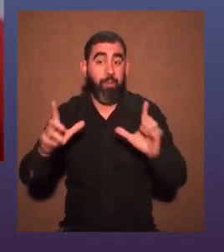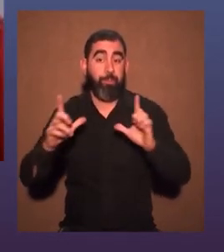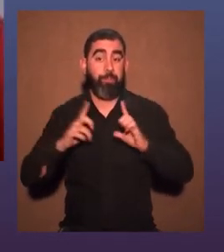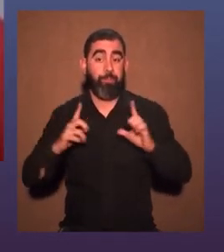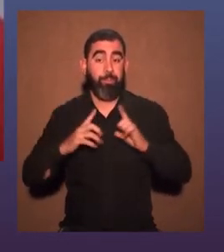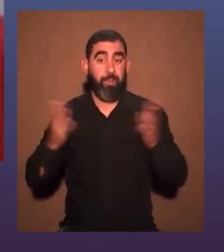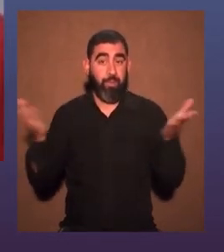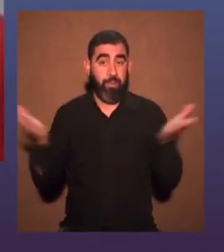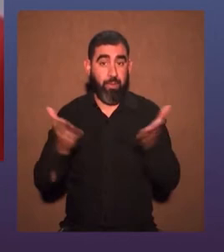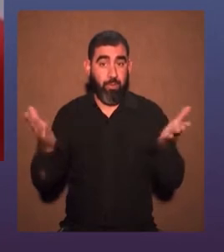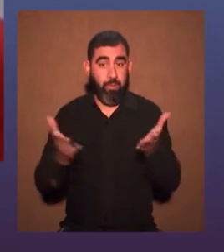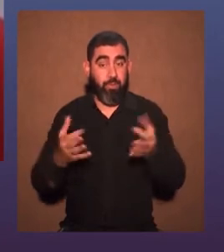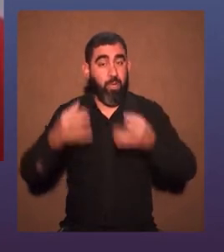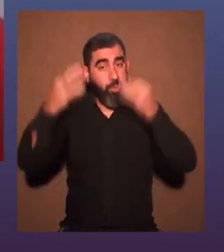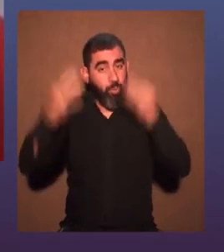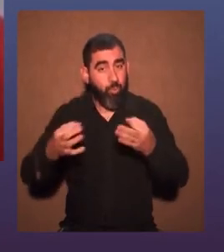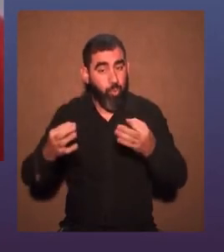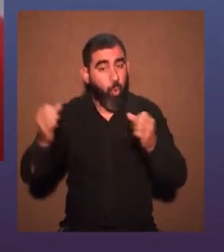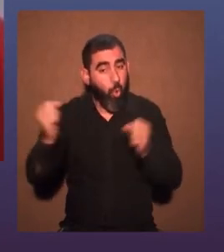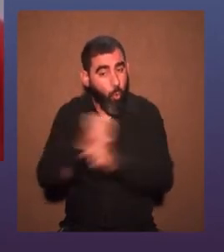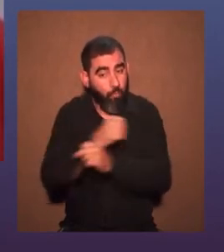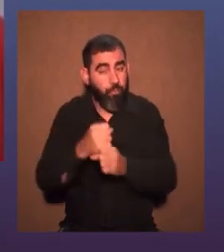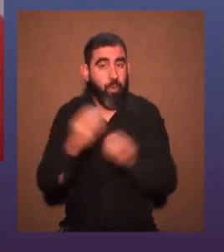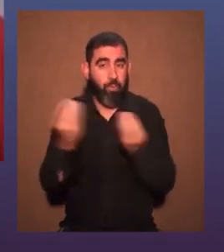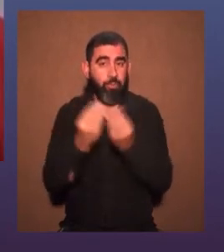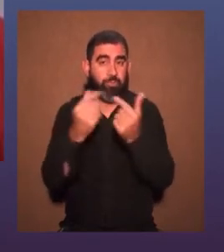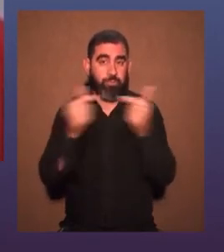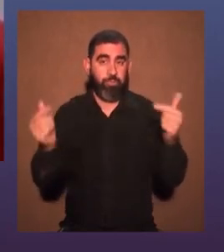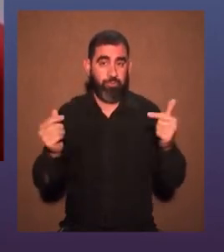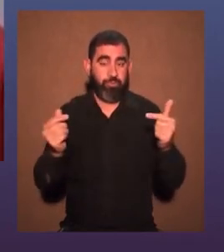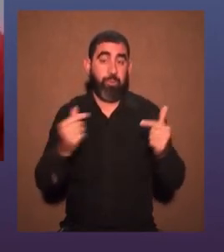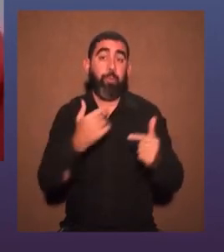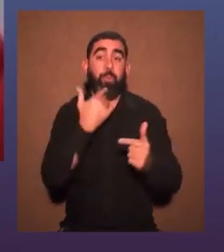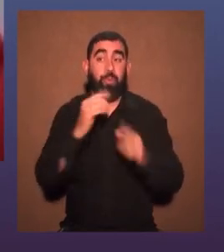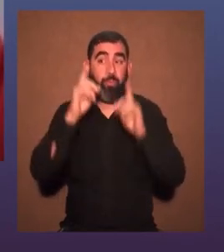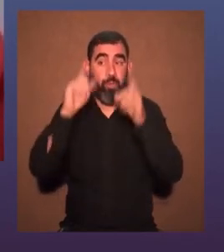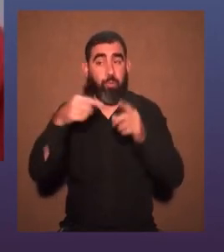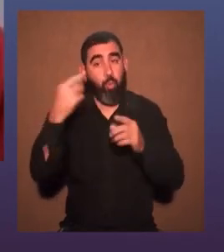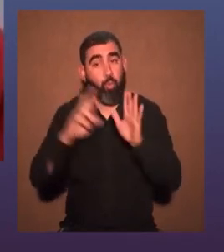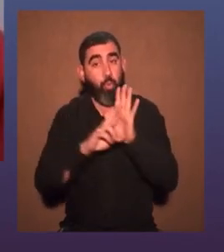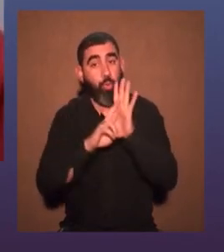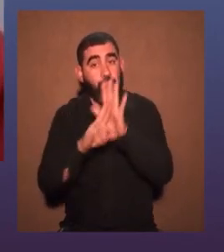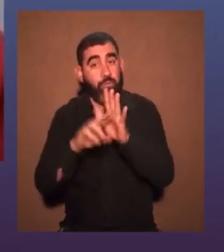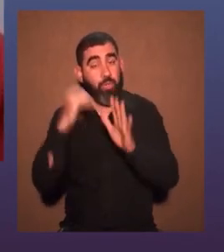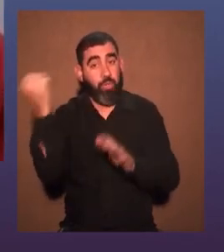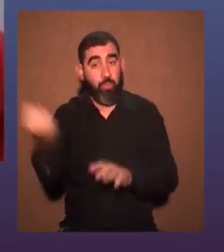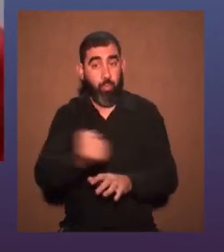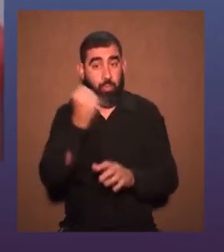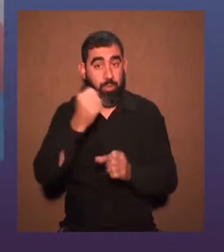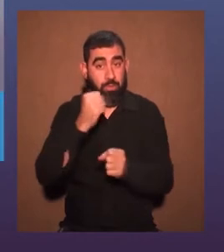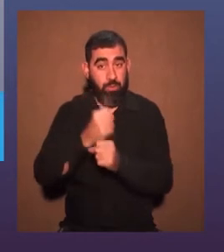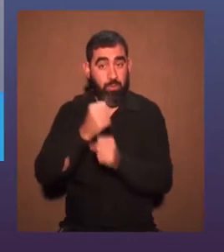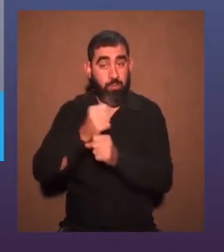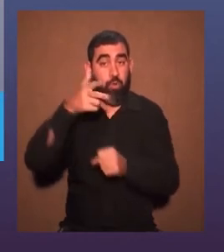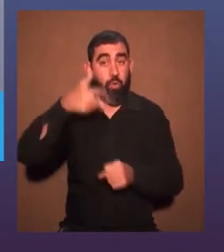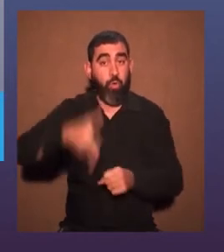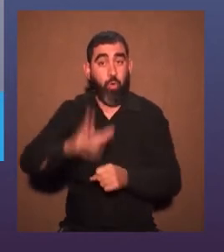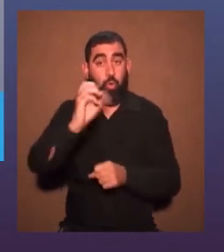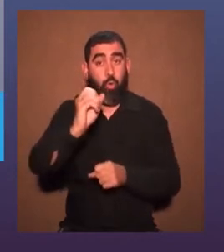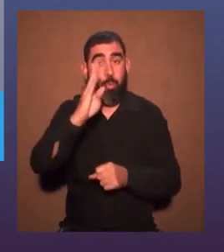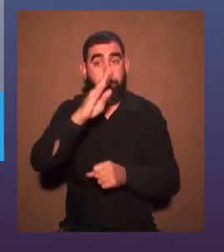tregua, que muchos se confirmaron muchas cosas, ¿no? Uh-huh. Por ejemplo, también otro referente importante para este trabajo fue Hopper,